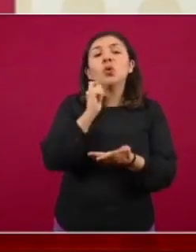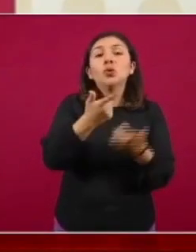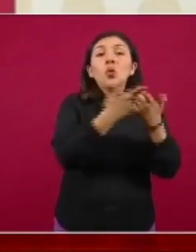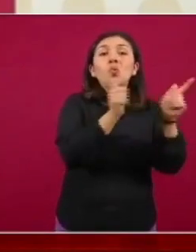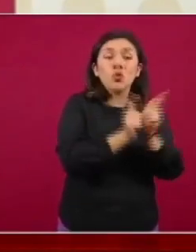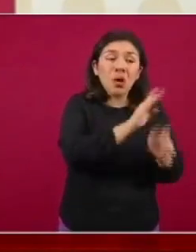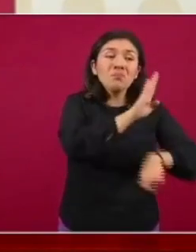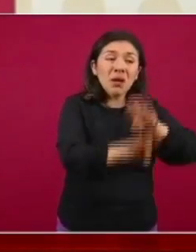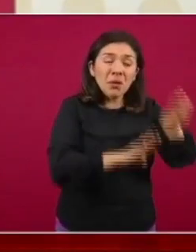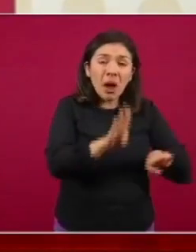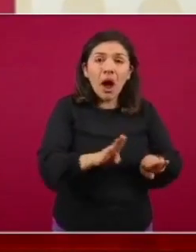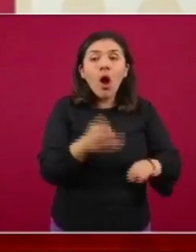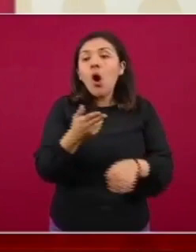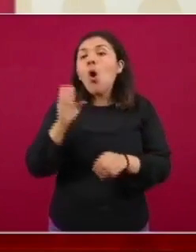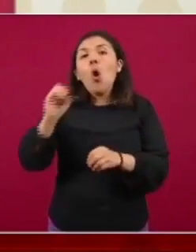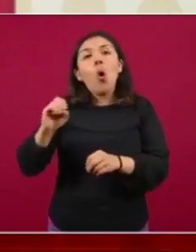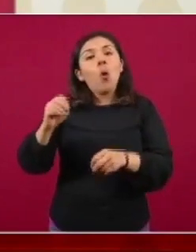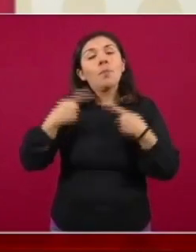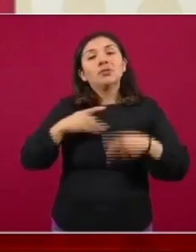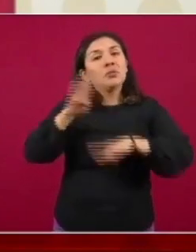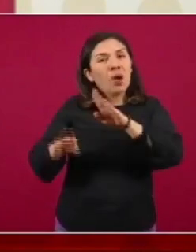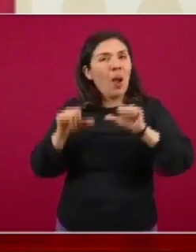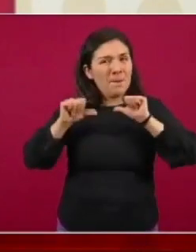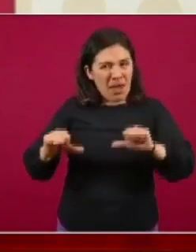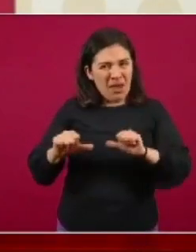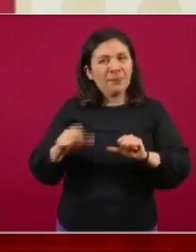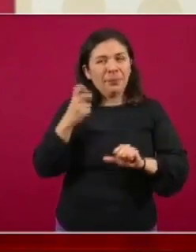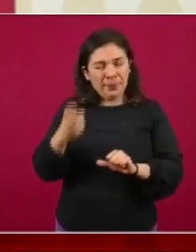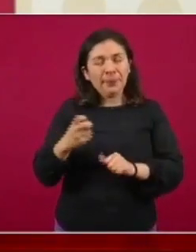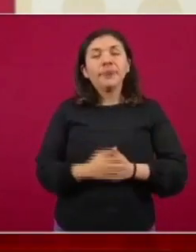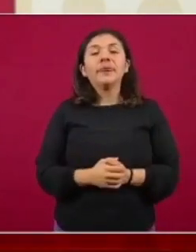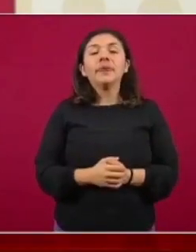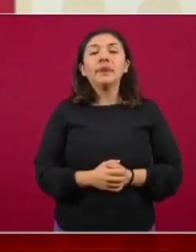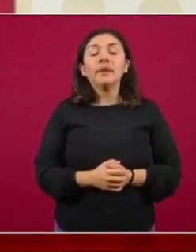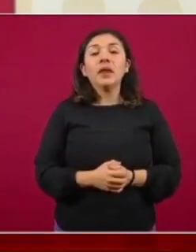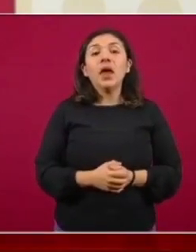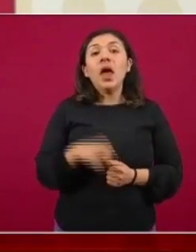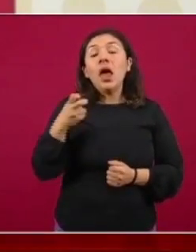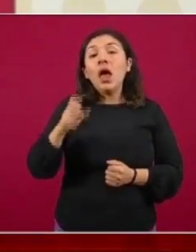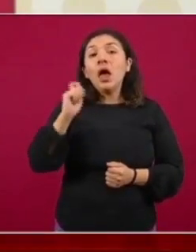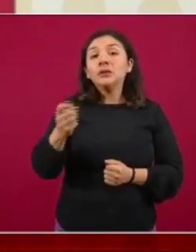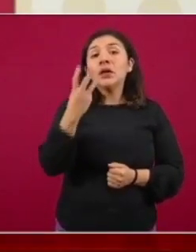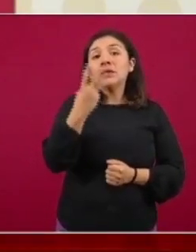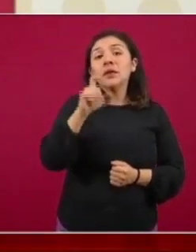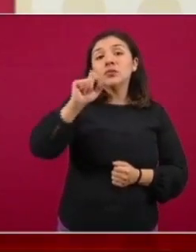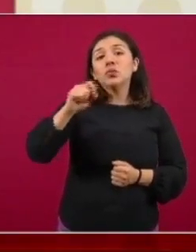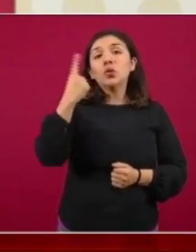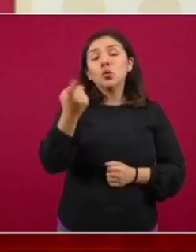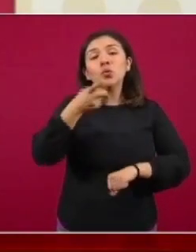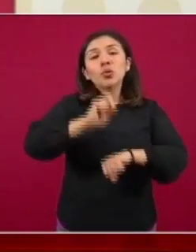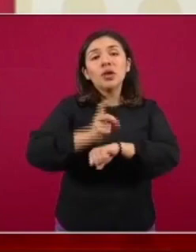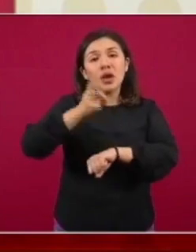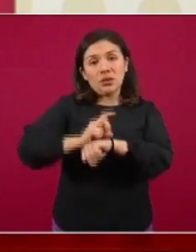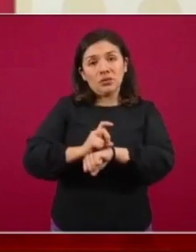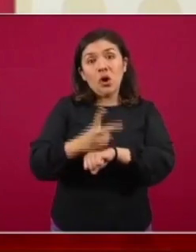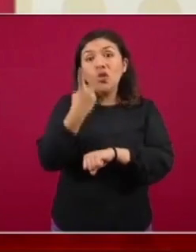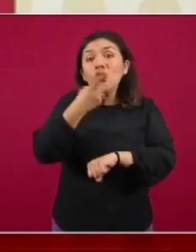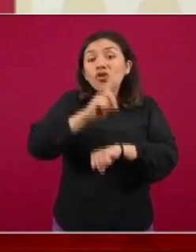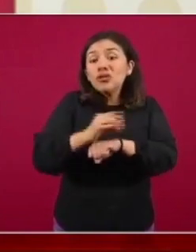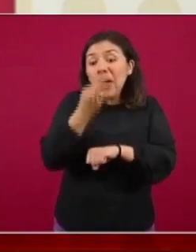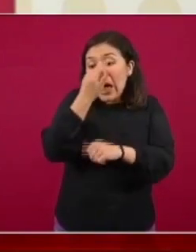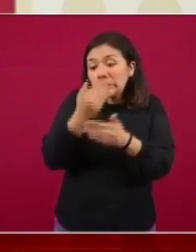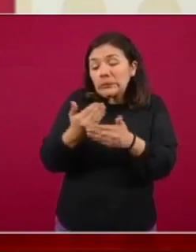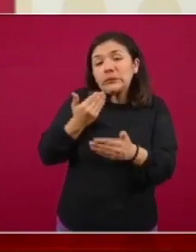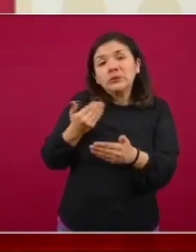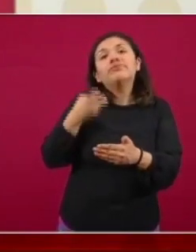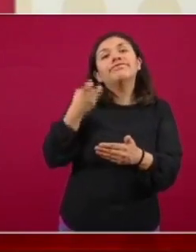grupos que fallecieron, aquellas personas que fallecieron y aquellos que no. Y el promedio fue de 3.1 días, o sea que 2 días de diferencia en el